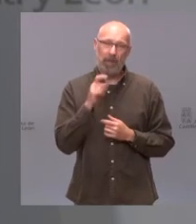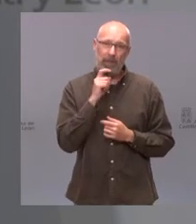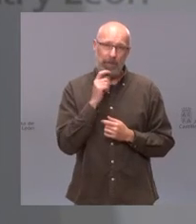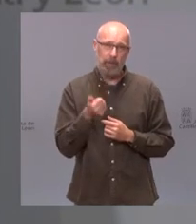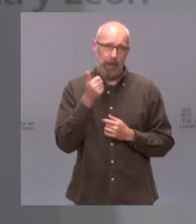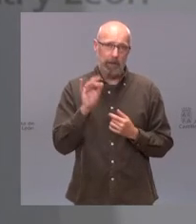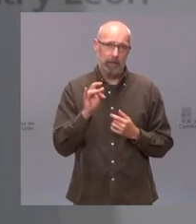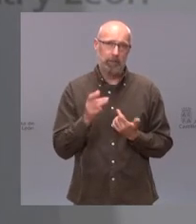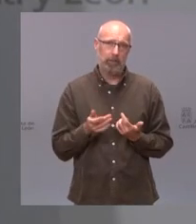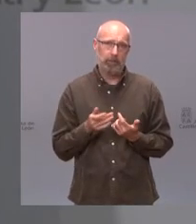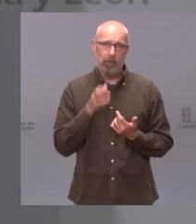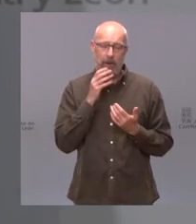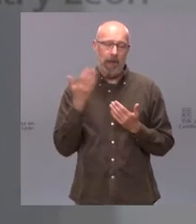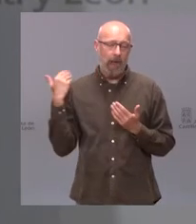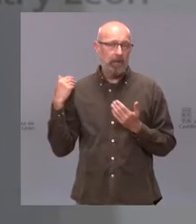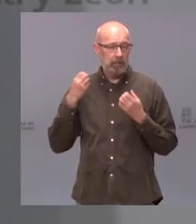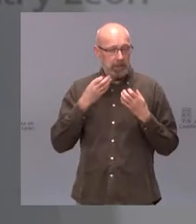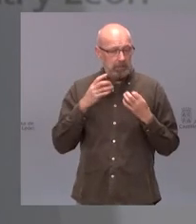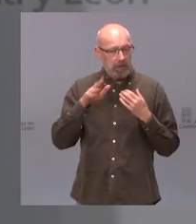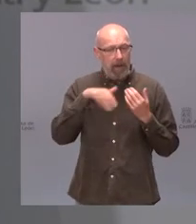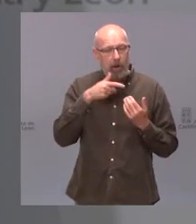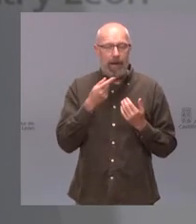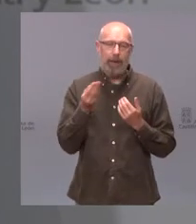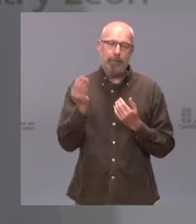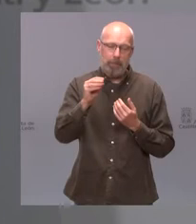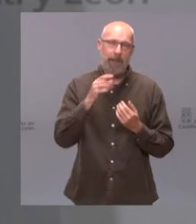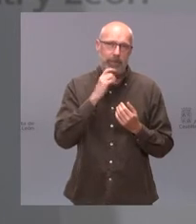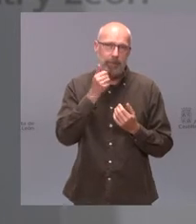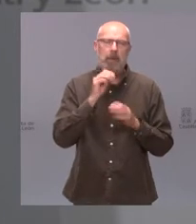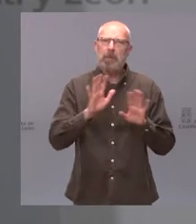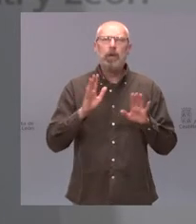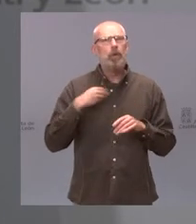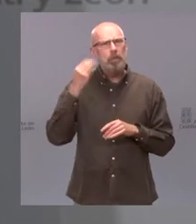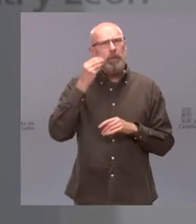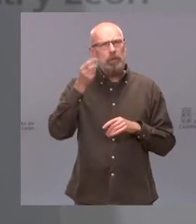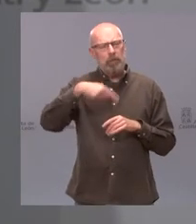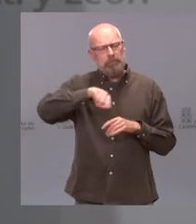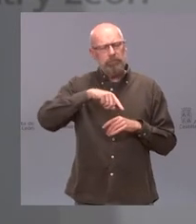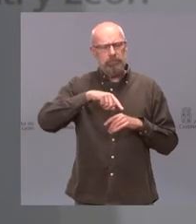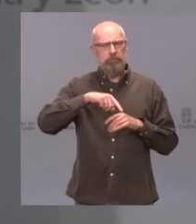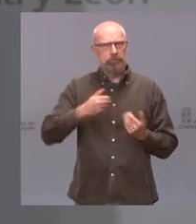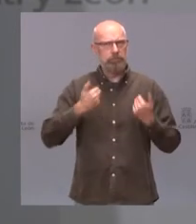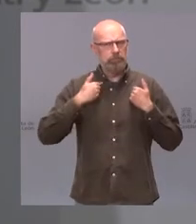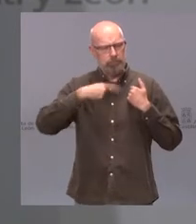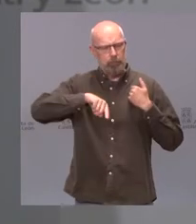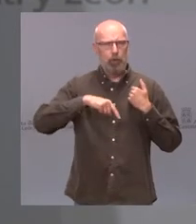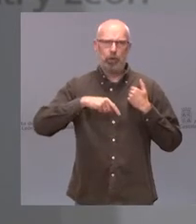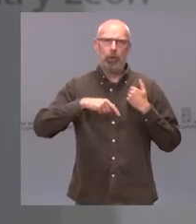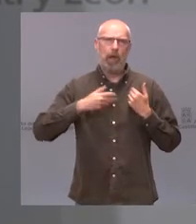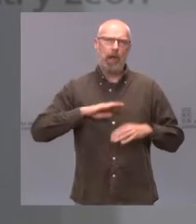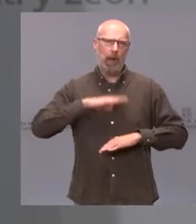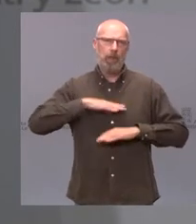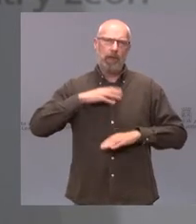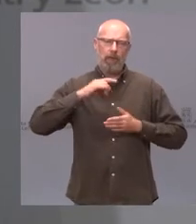tenían hasta este momento, pero yo creo que ha demostrado sobrada capacidad para organizar logísticamente la